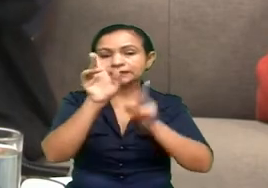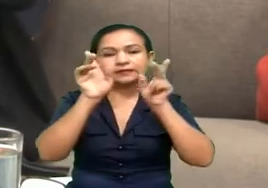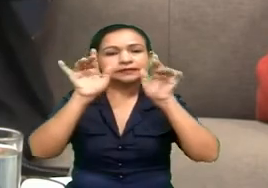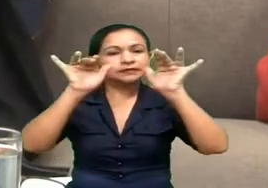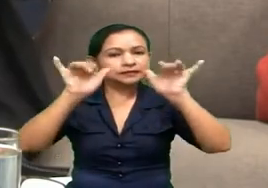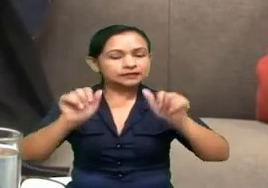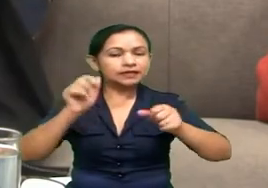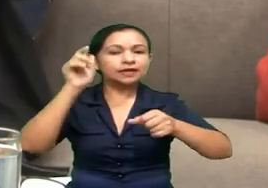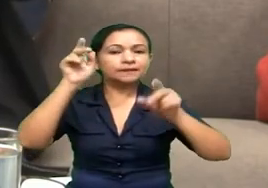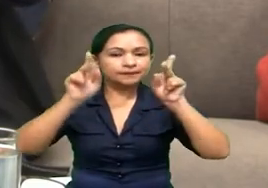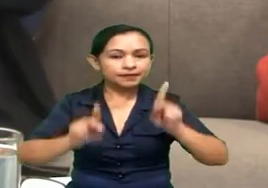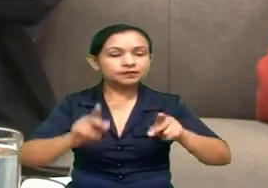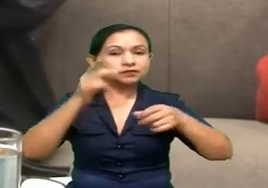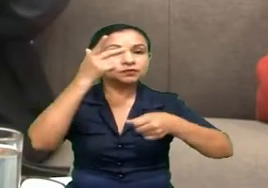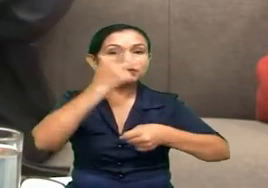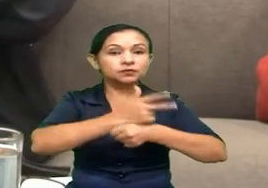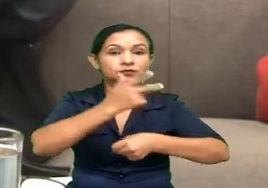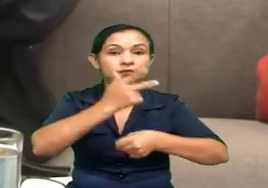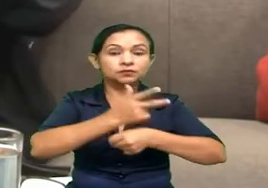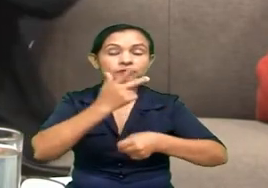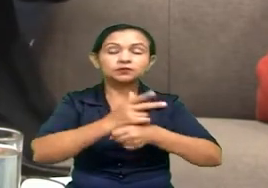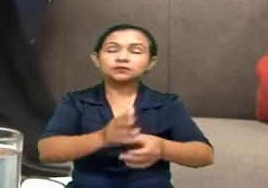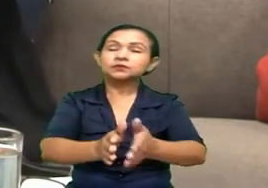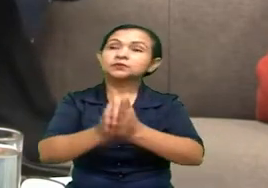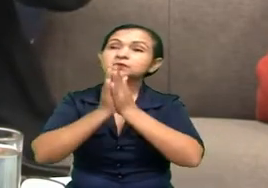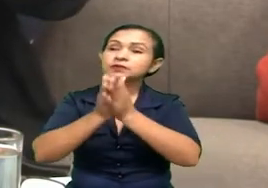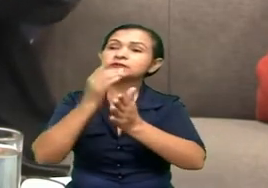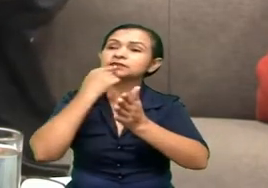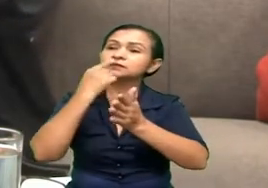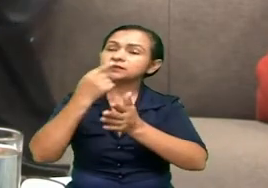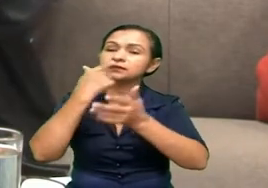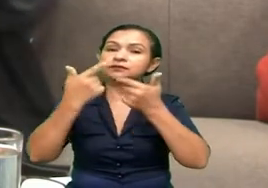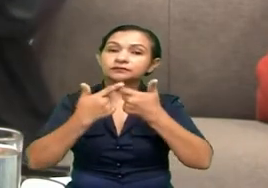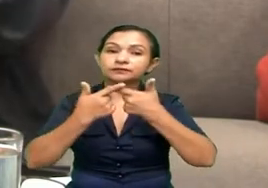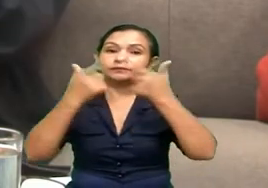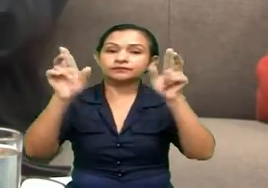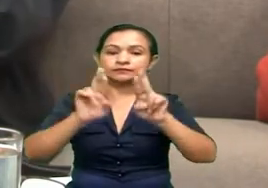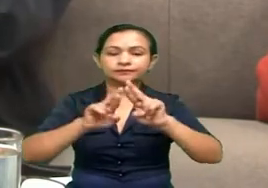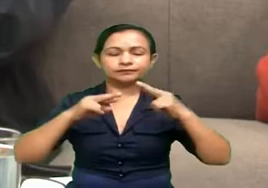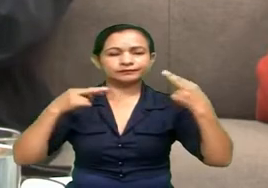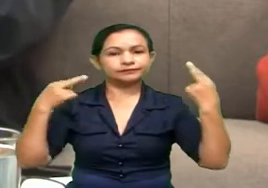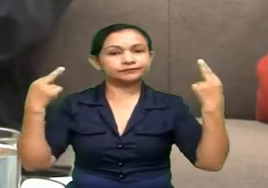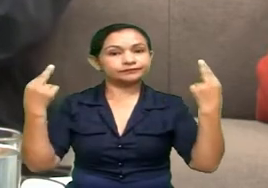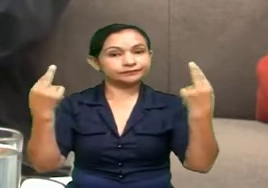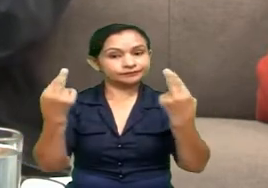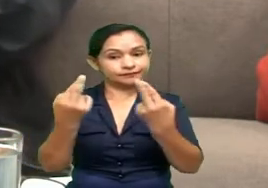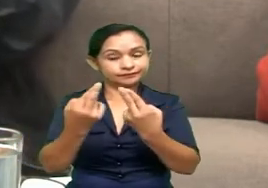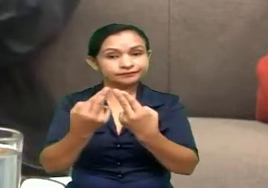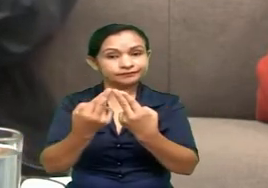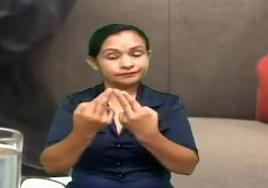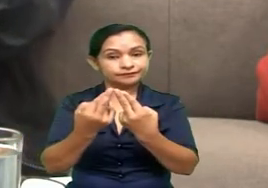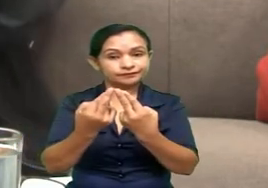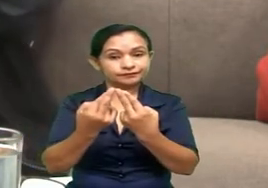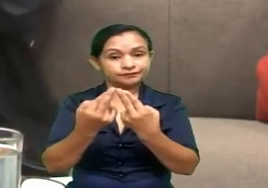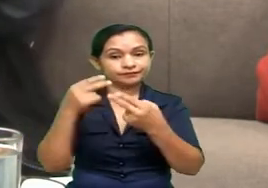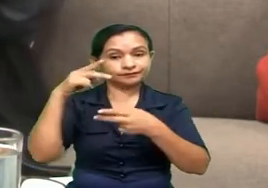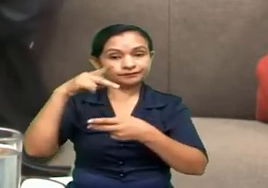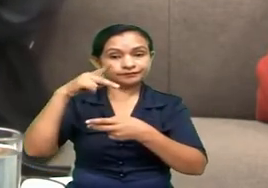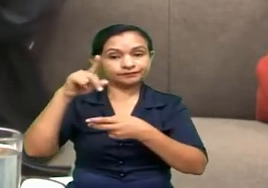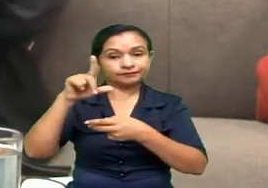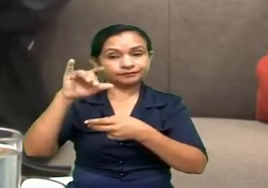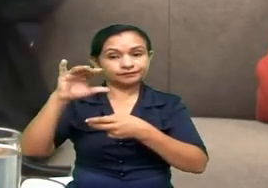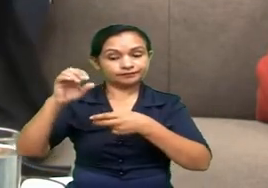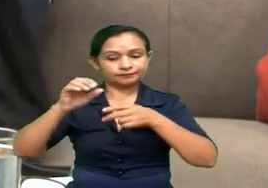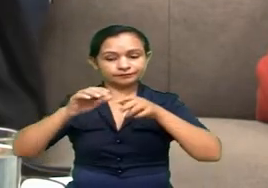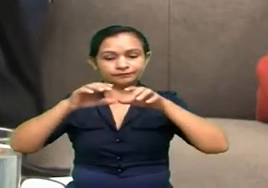Guatemala pidiendo la independencia. Y cuando se da la reunión en el Palacio Ayuntamiento,